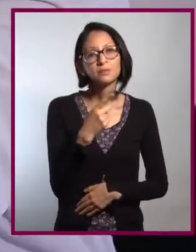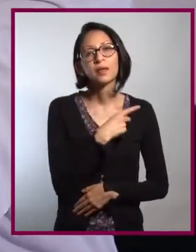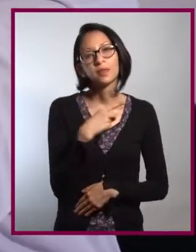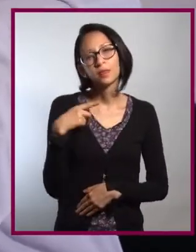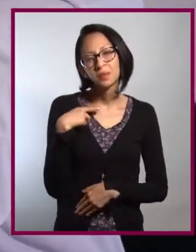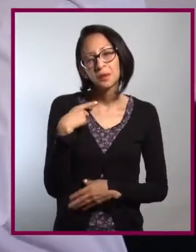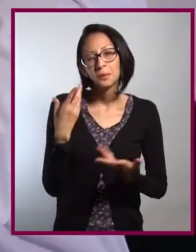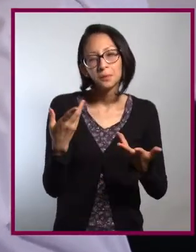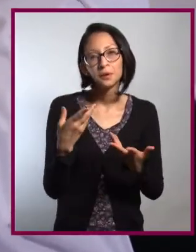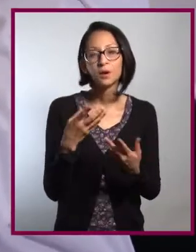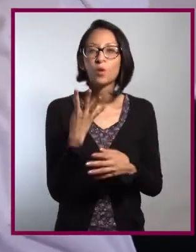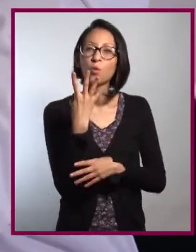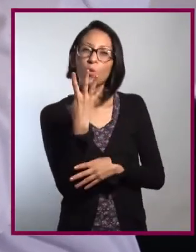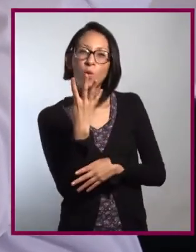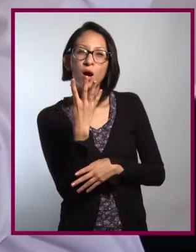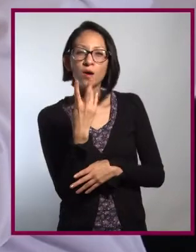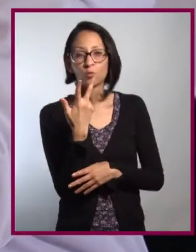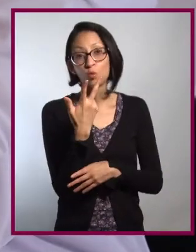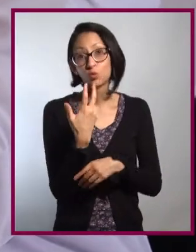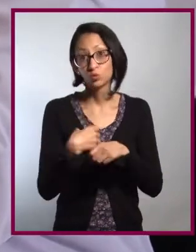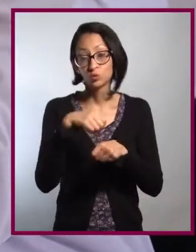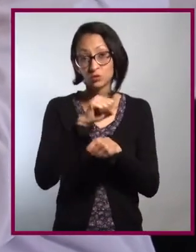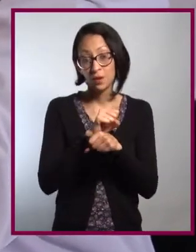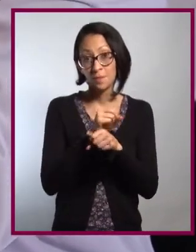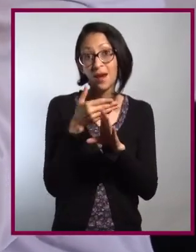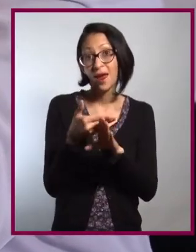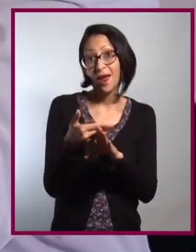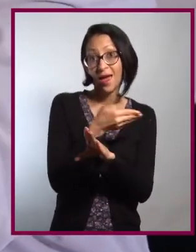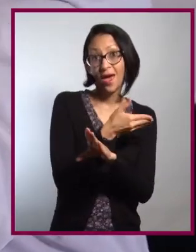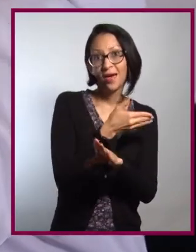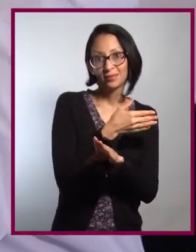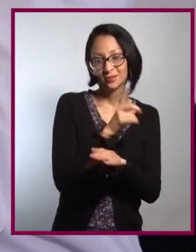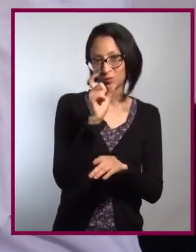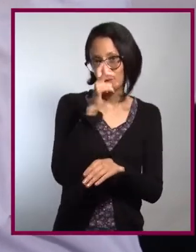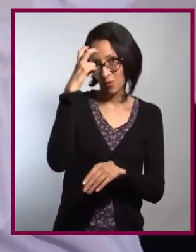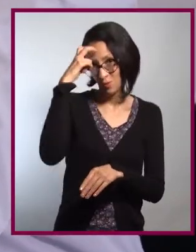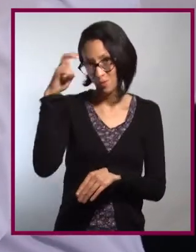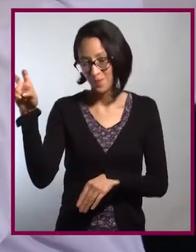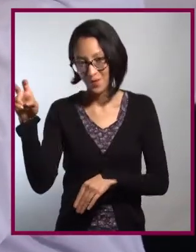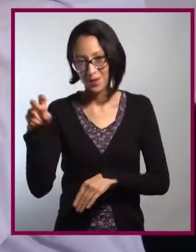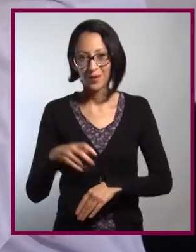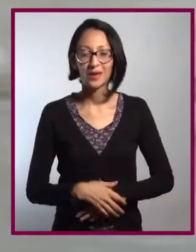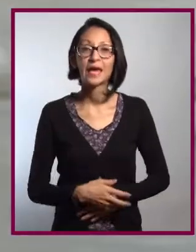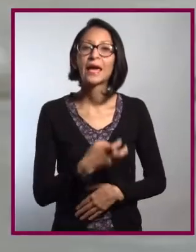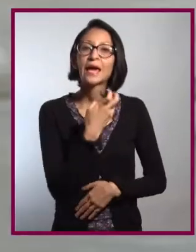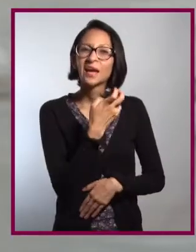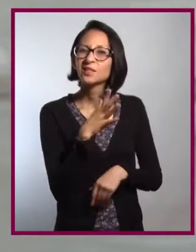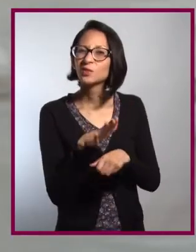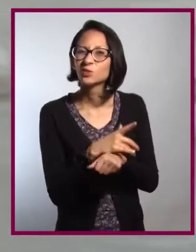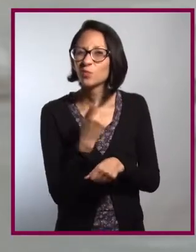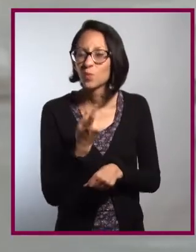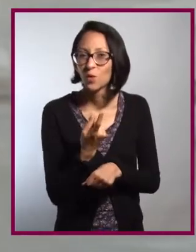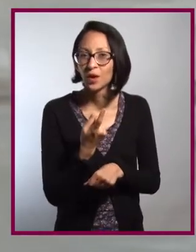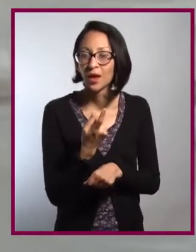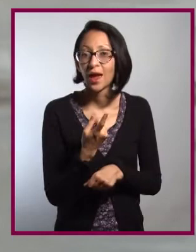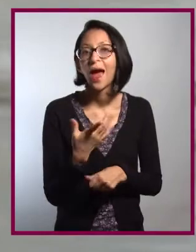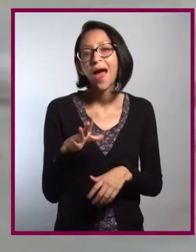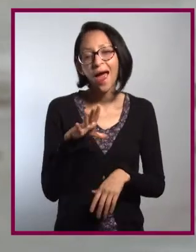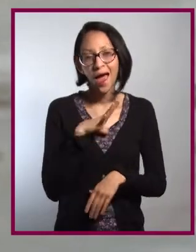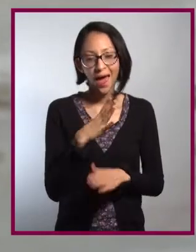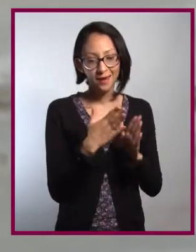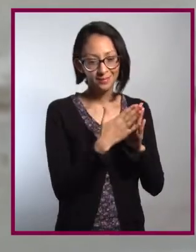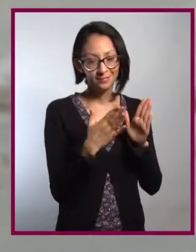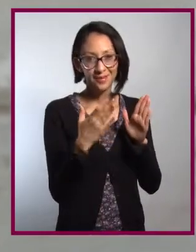de 4 a 8 semanas antes de emprender el viaje. Esto es porque así habrá tiempo